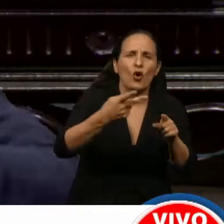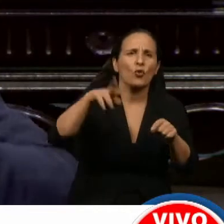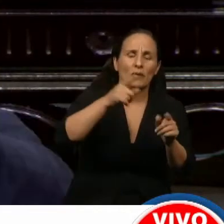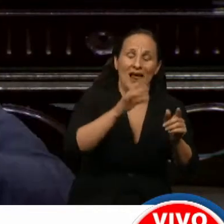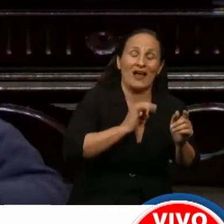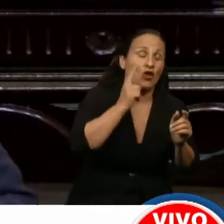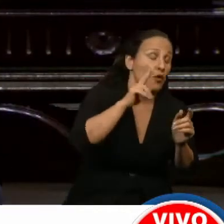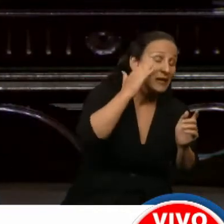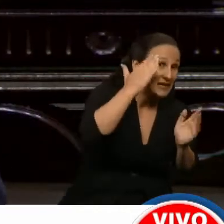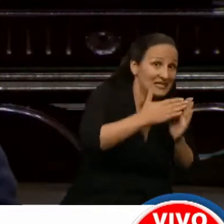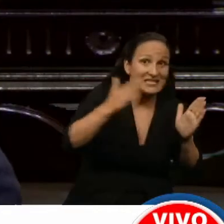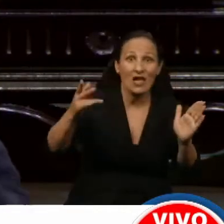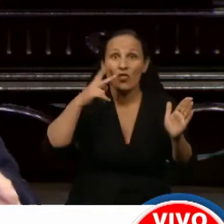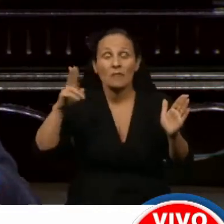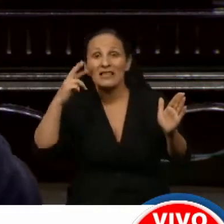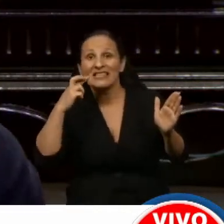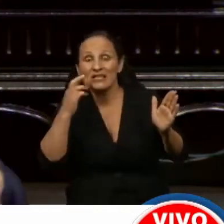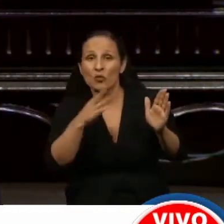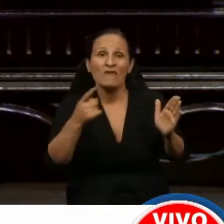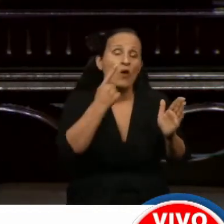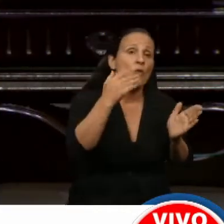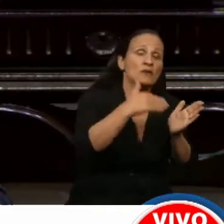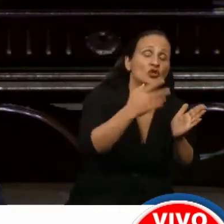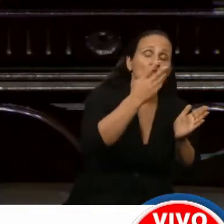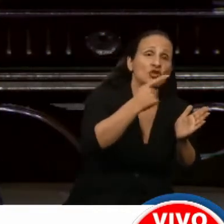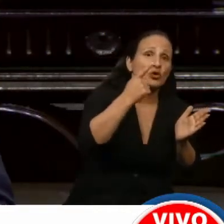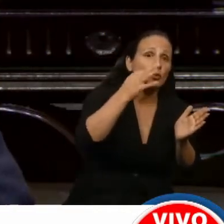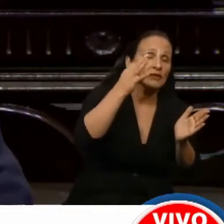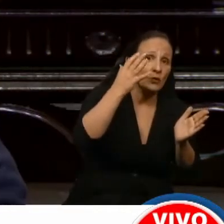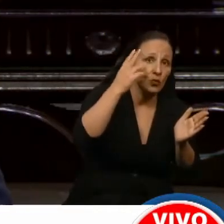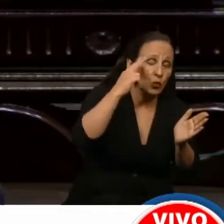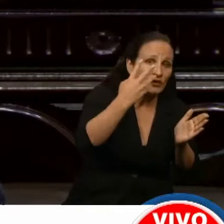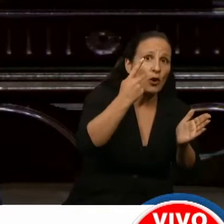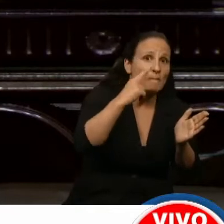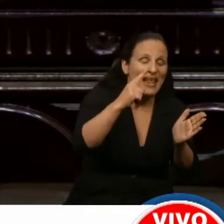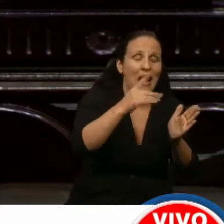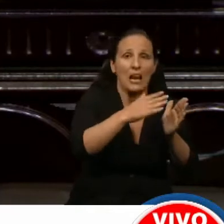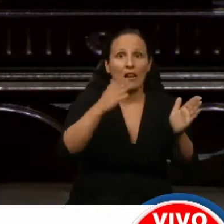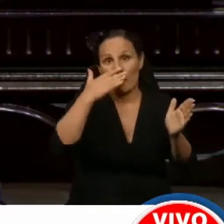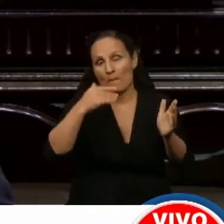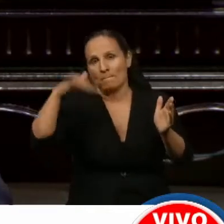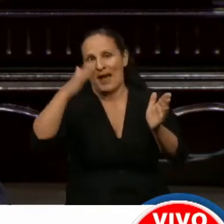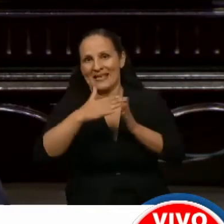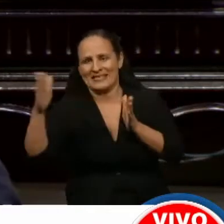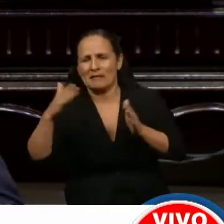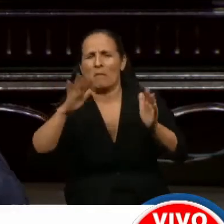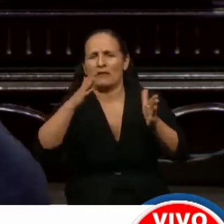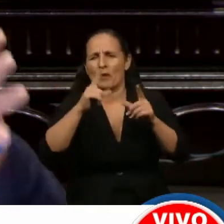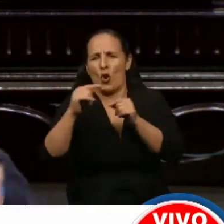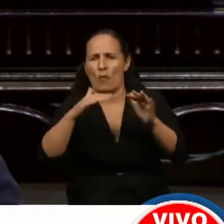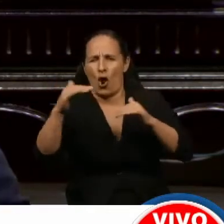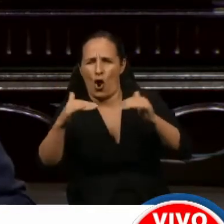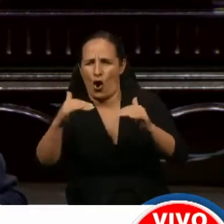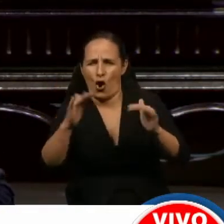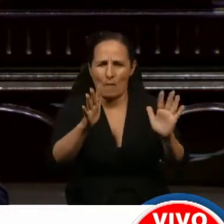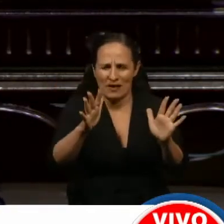periodo 2015-2019, pasamos de 1.194.000 trabajadores a 2.139.000, más arriba, más abajo, un poquito,